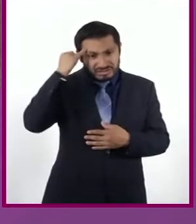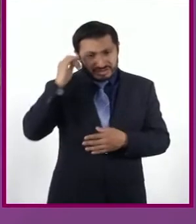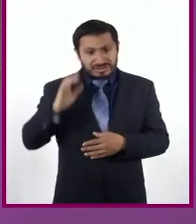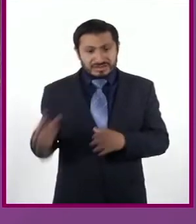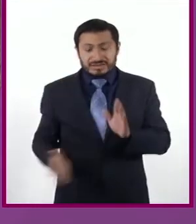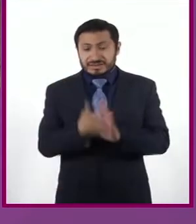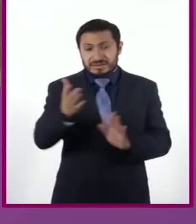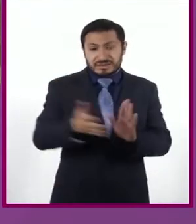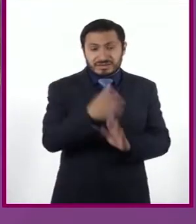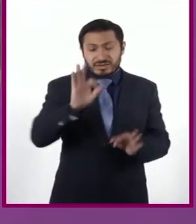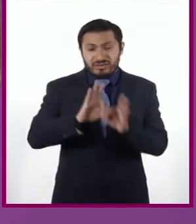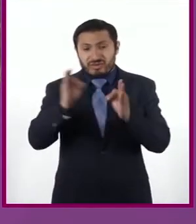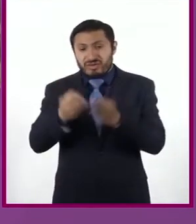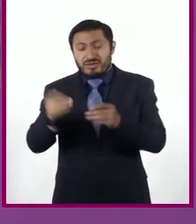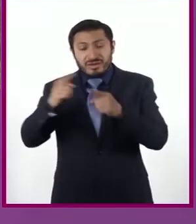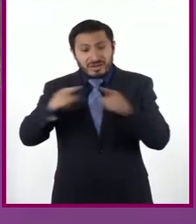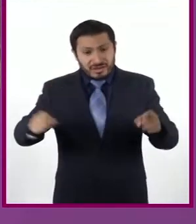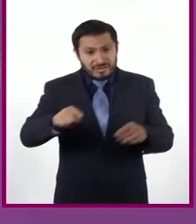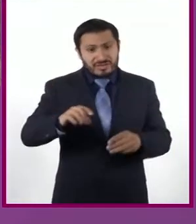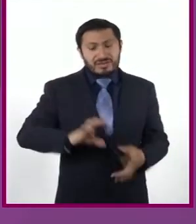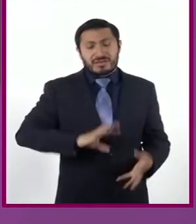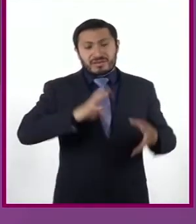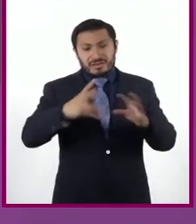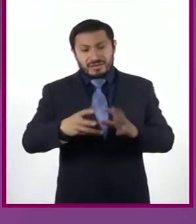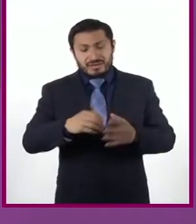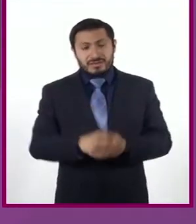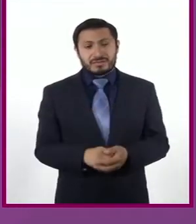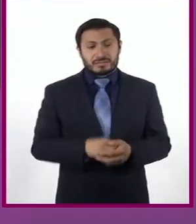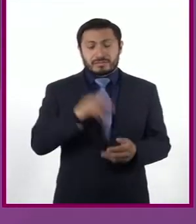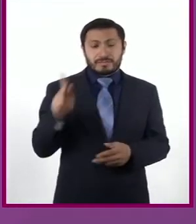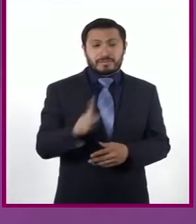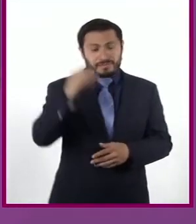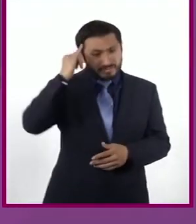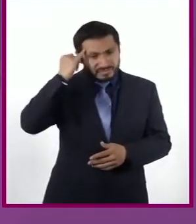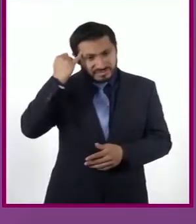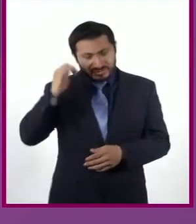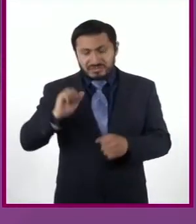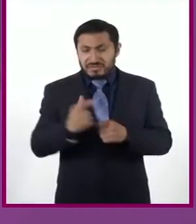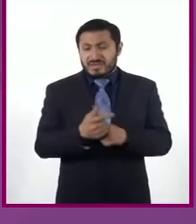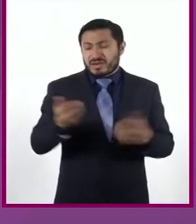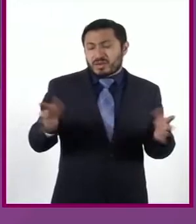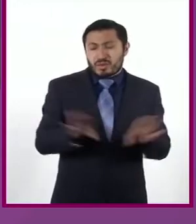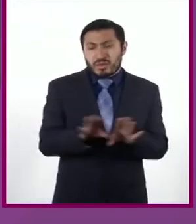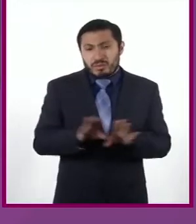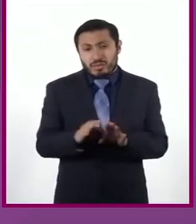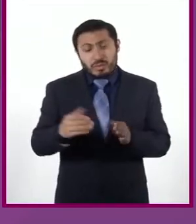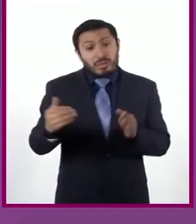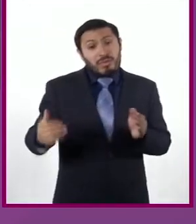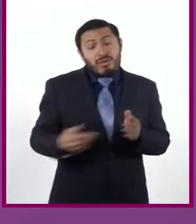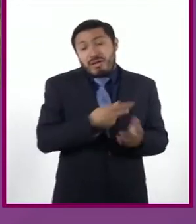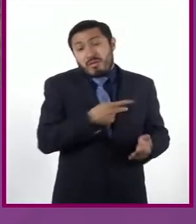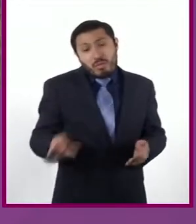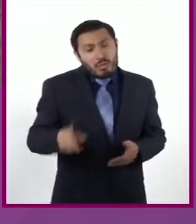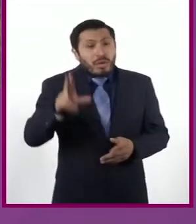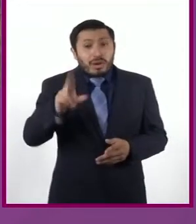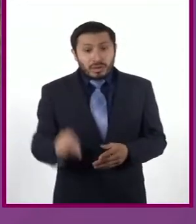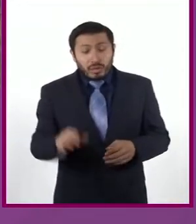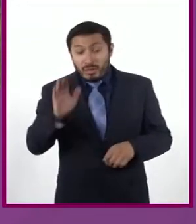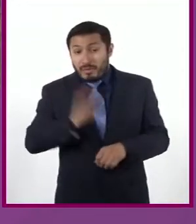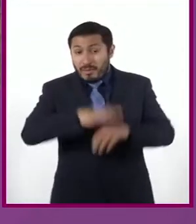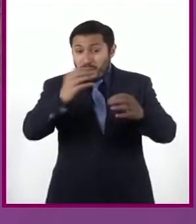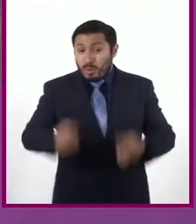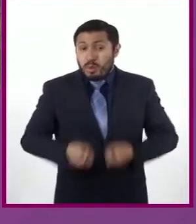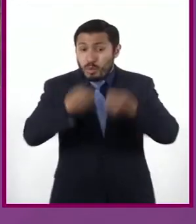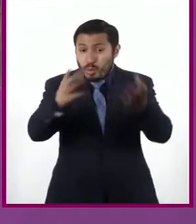construido alternativas viables agroecológicas. Los pueblos indígenas son algo más que los marginados de México. Ofrecen,